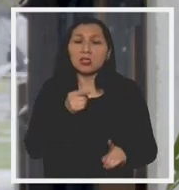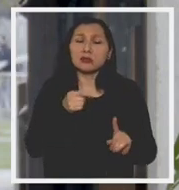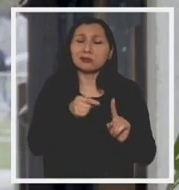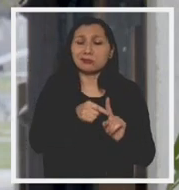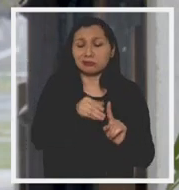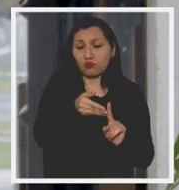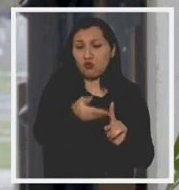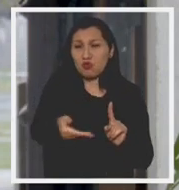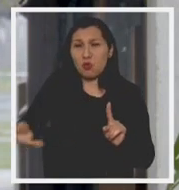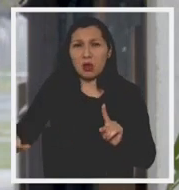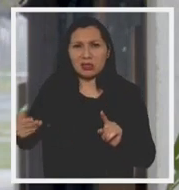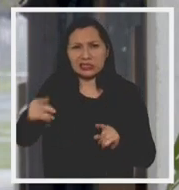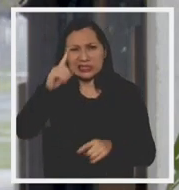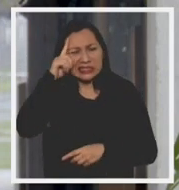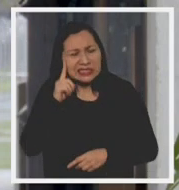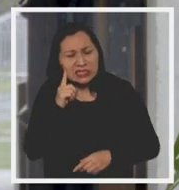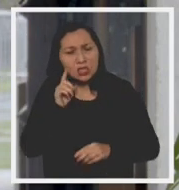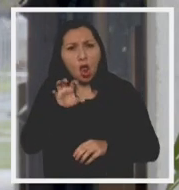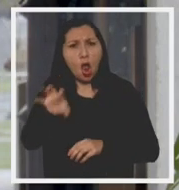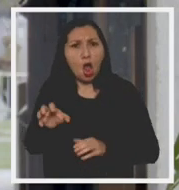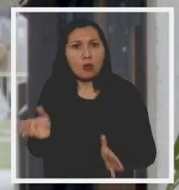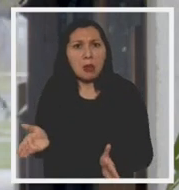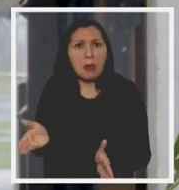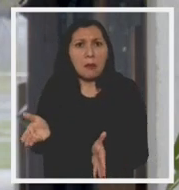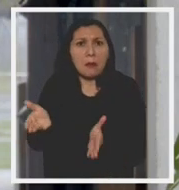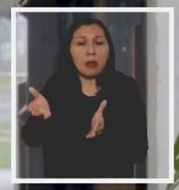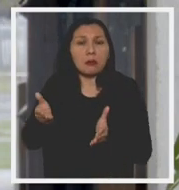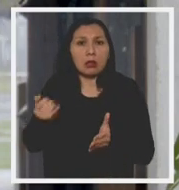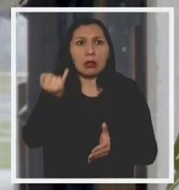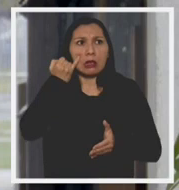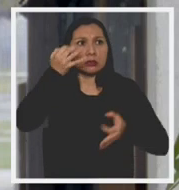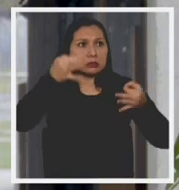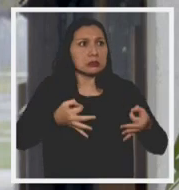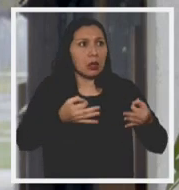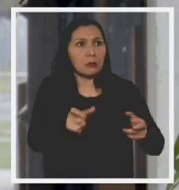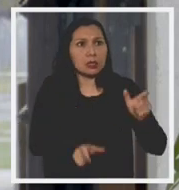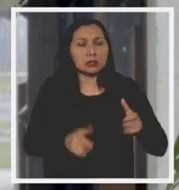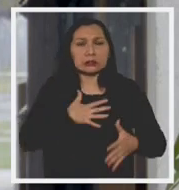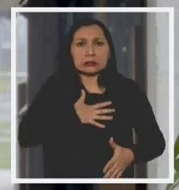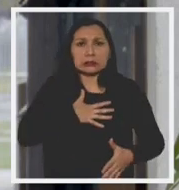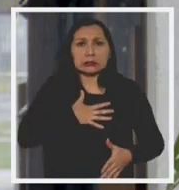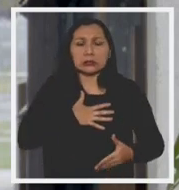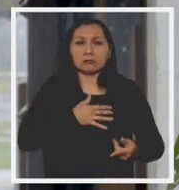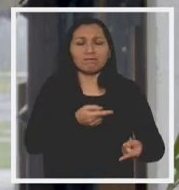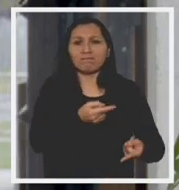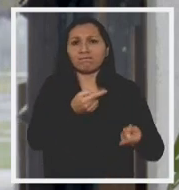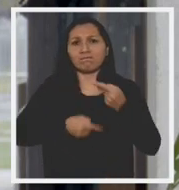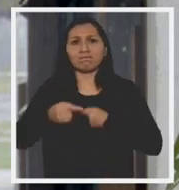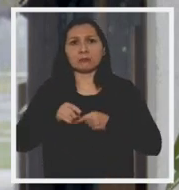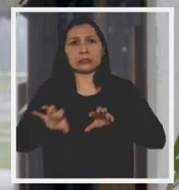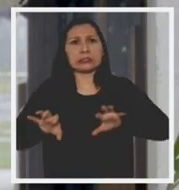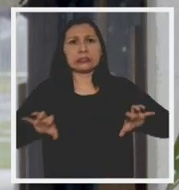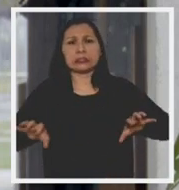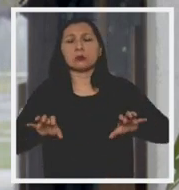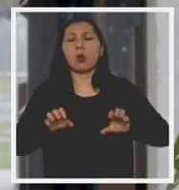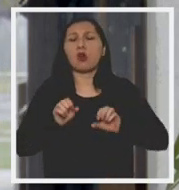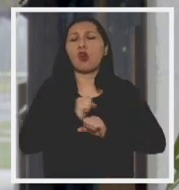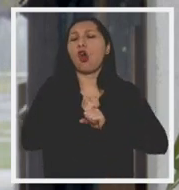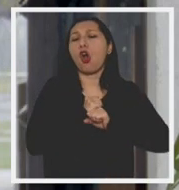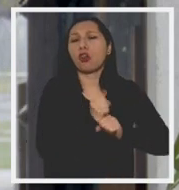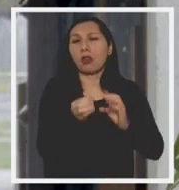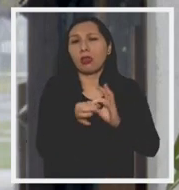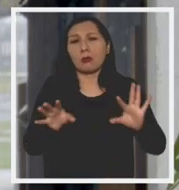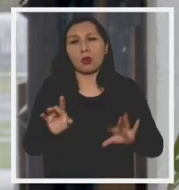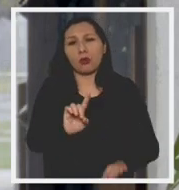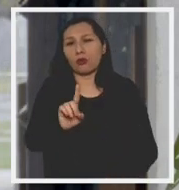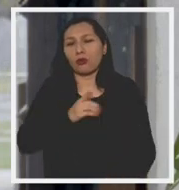daño, alienta el odio, genera inseguridad y termina fomentando regresiones políticas antidemocráticas